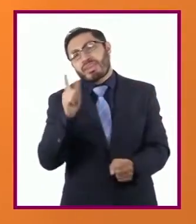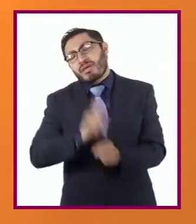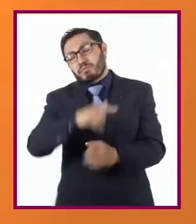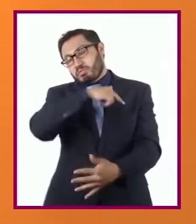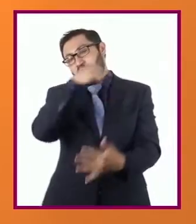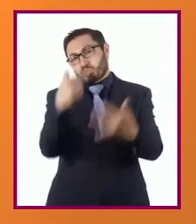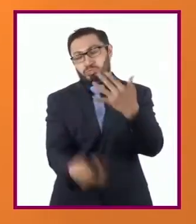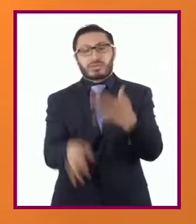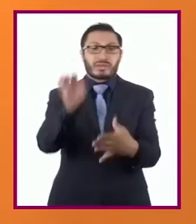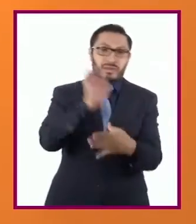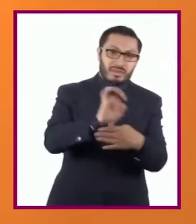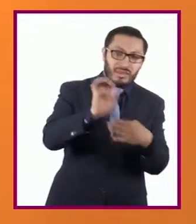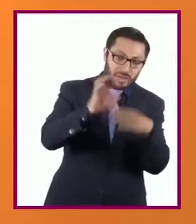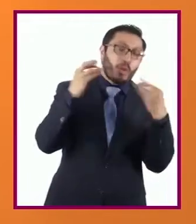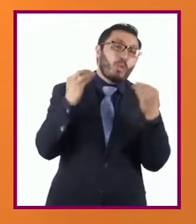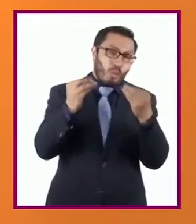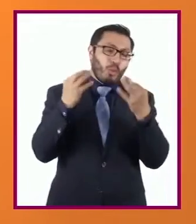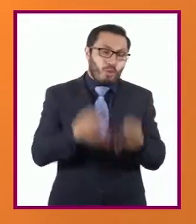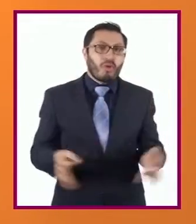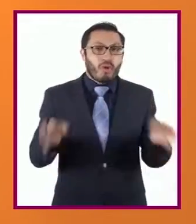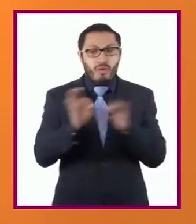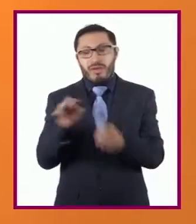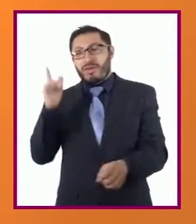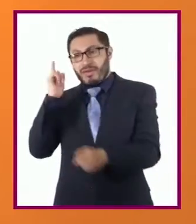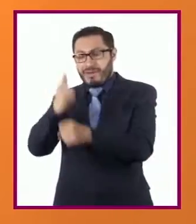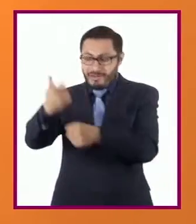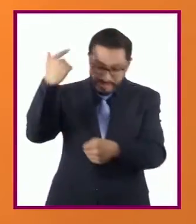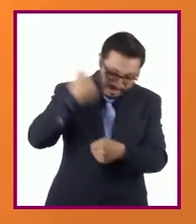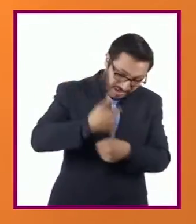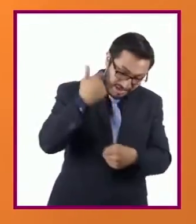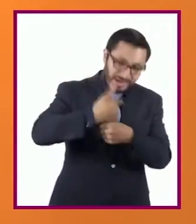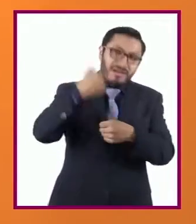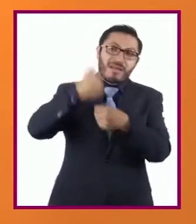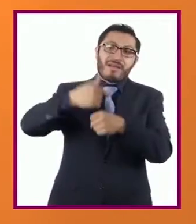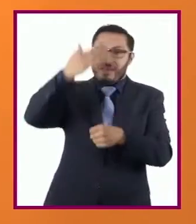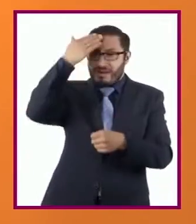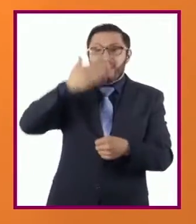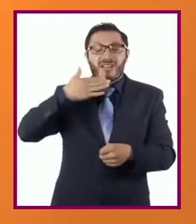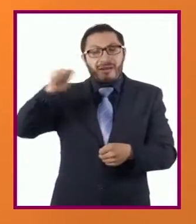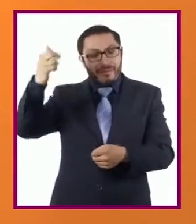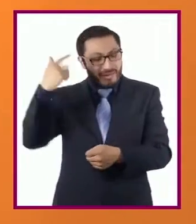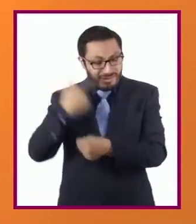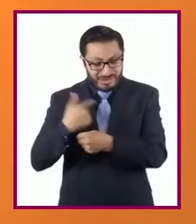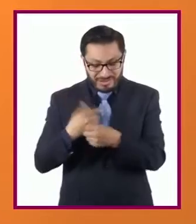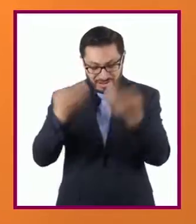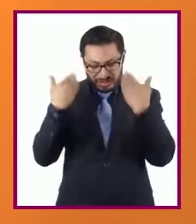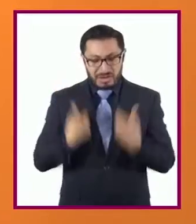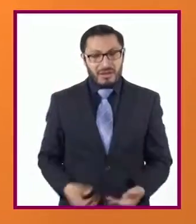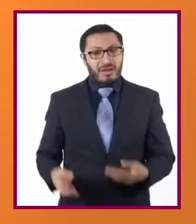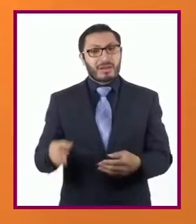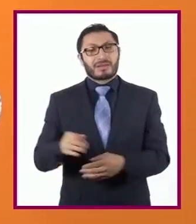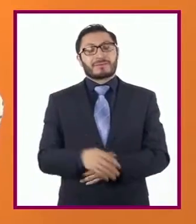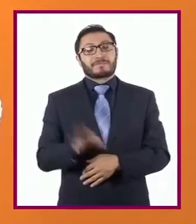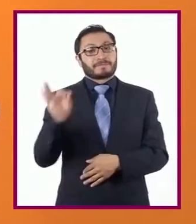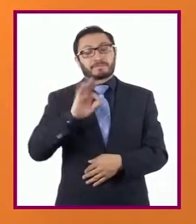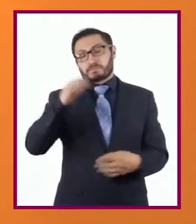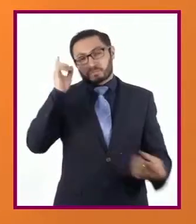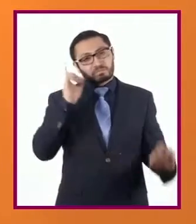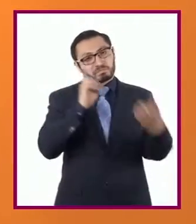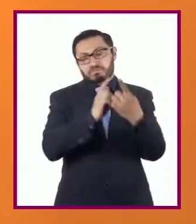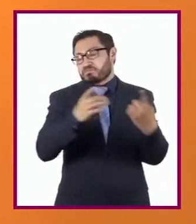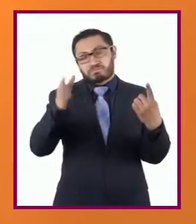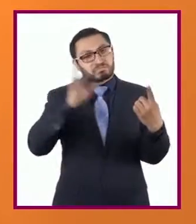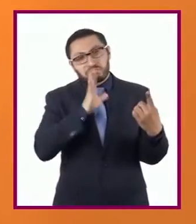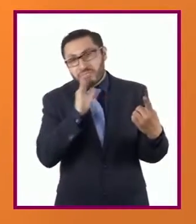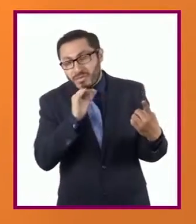Entonces, es importante identificarlas, pero si tú no tienes cómo acercarte a un área de orientación vocacional,